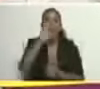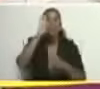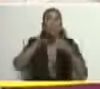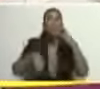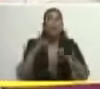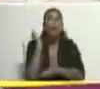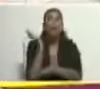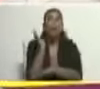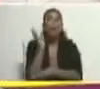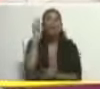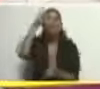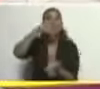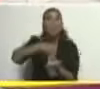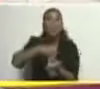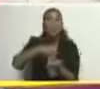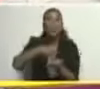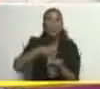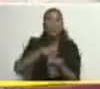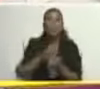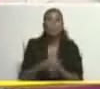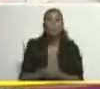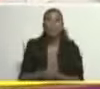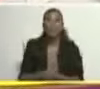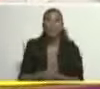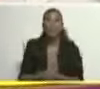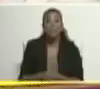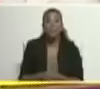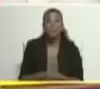última cumbre que asistió Honduras.